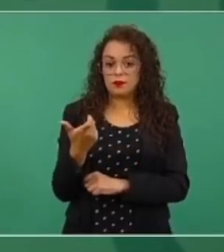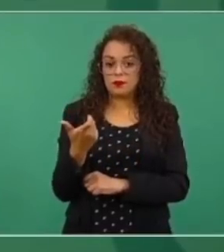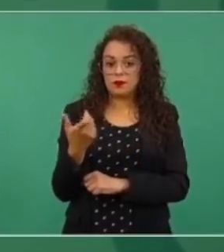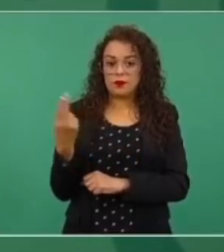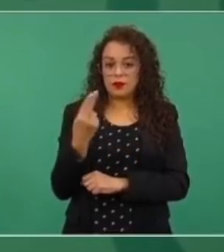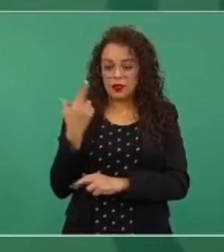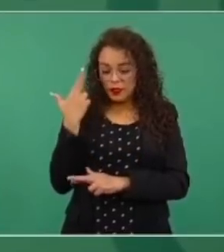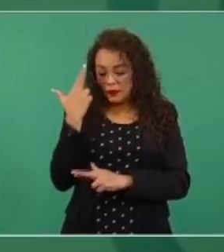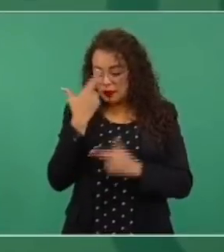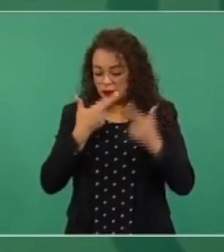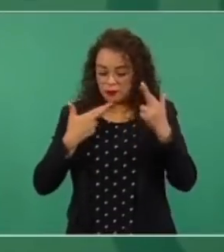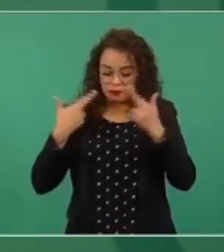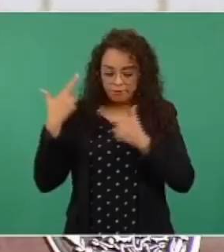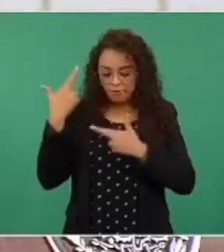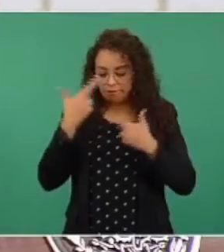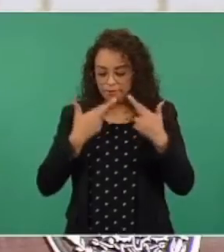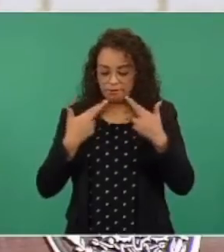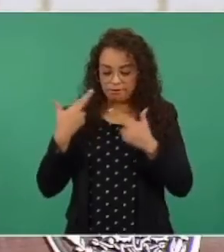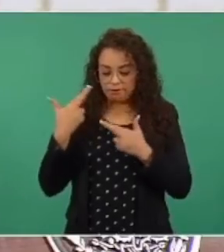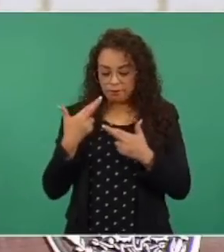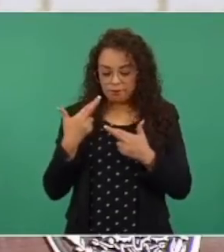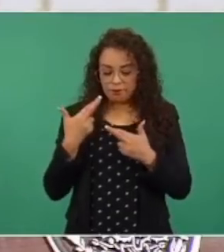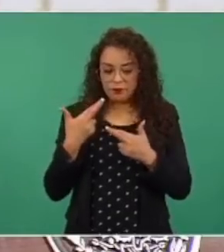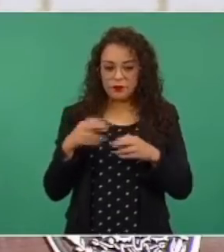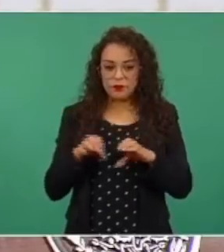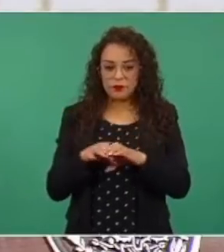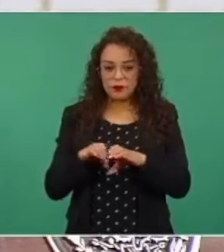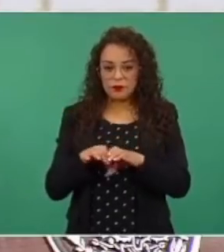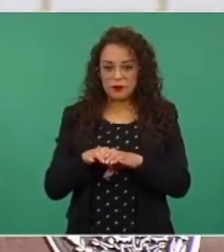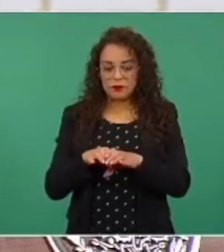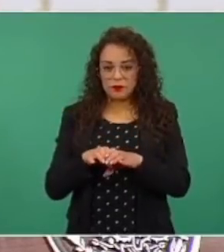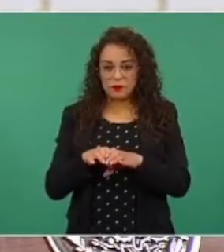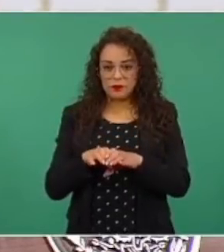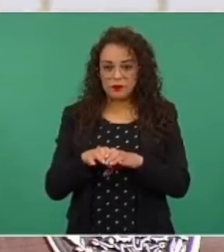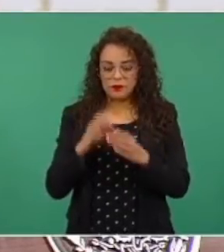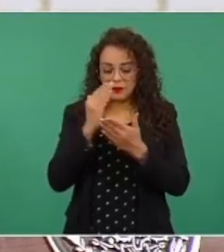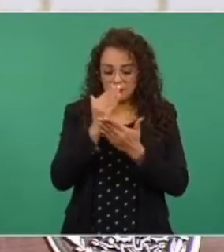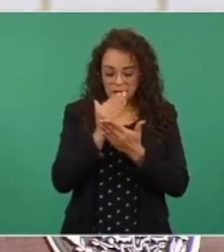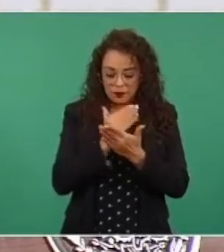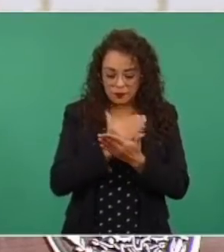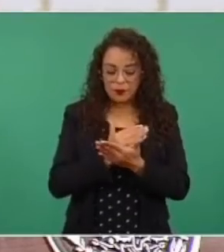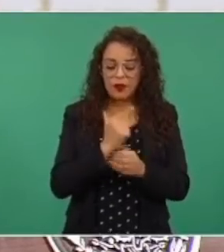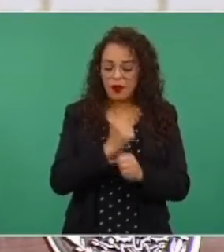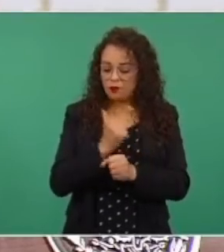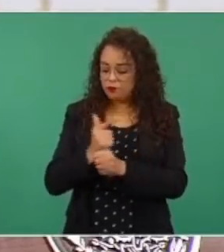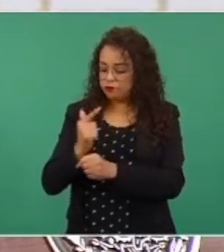limpien, que hay un saneamiento de las finanzas,